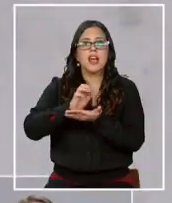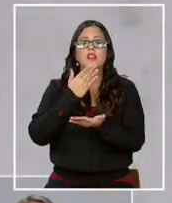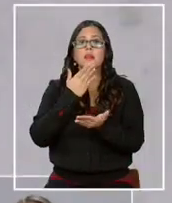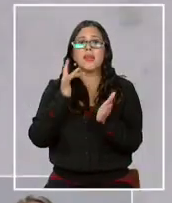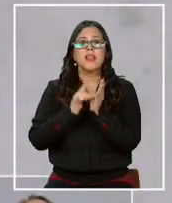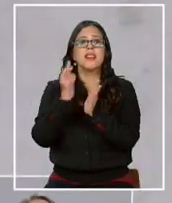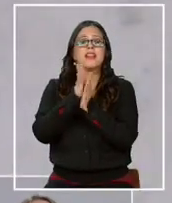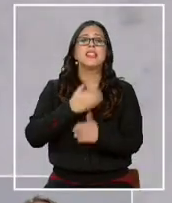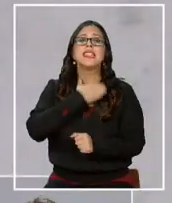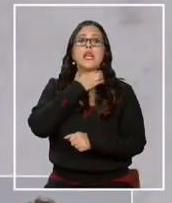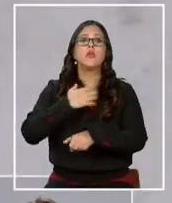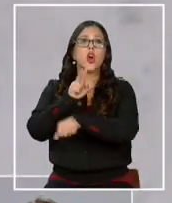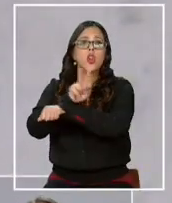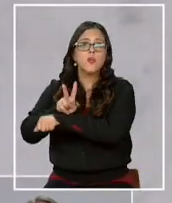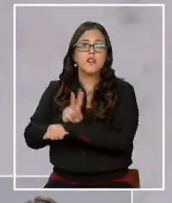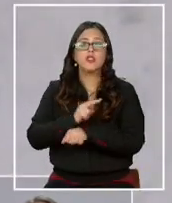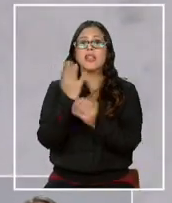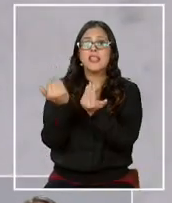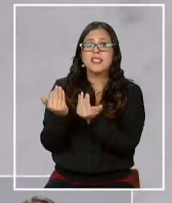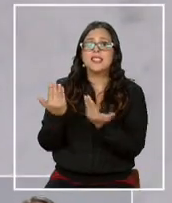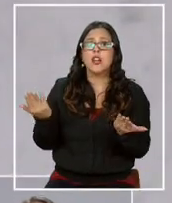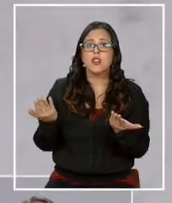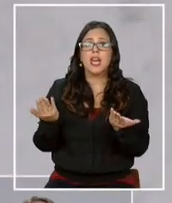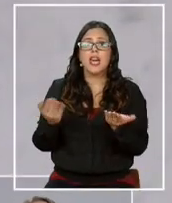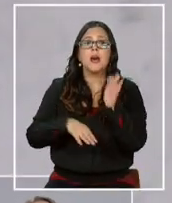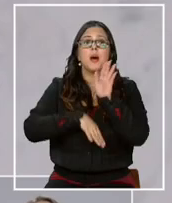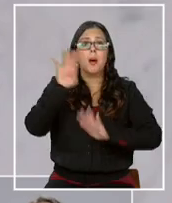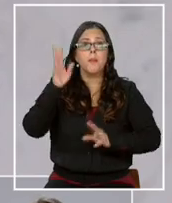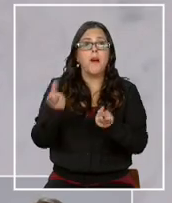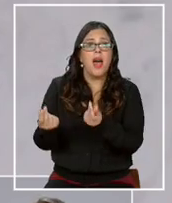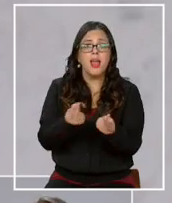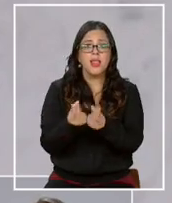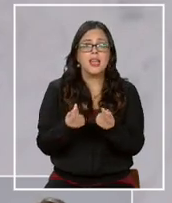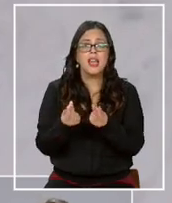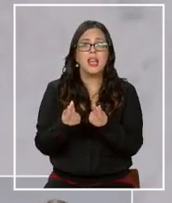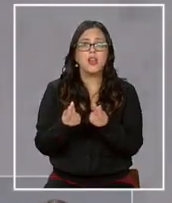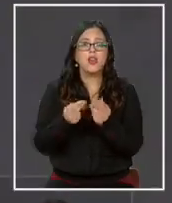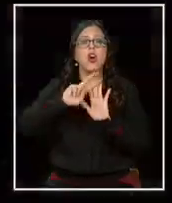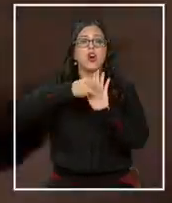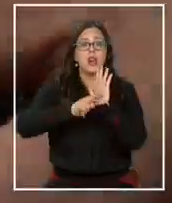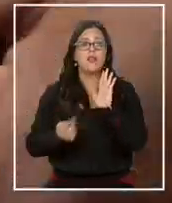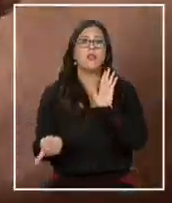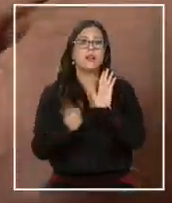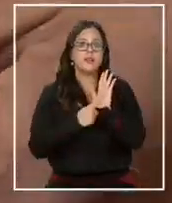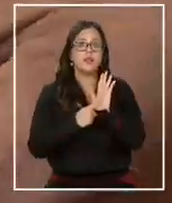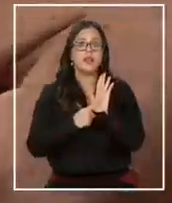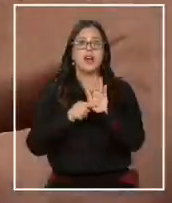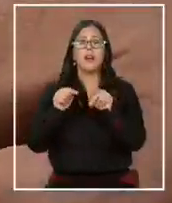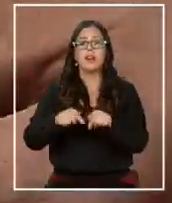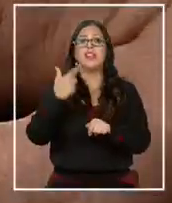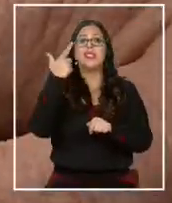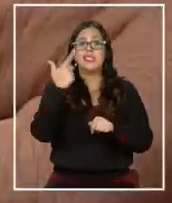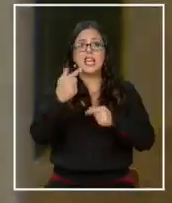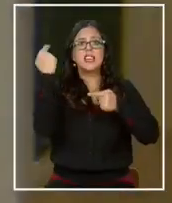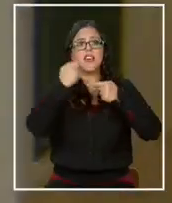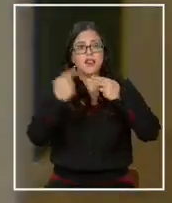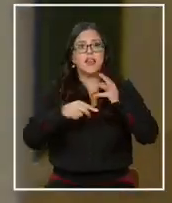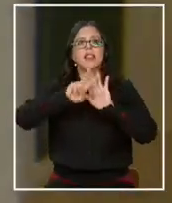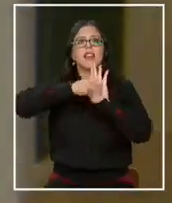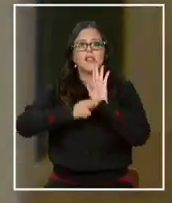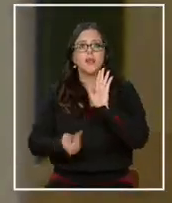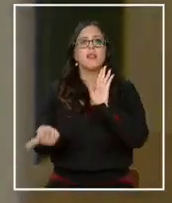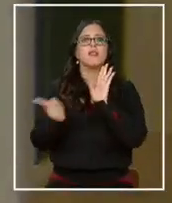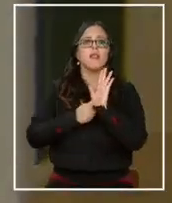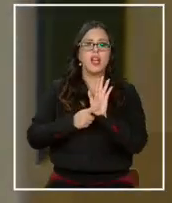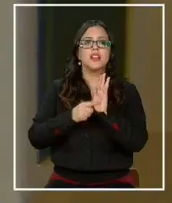profesores. Necesitamos de allegar más recursos con la reforma tributaria. Al menos 7 veces, la reforma